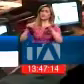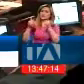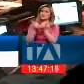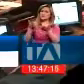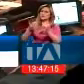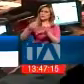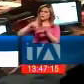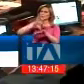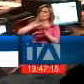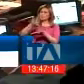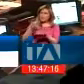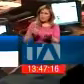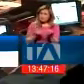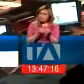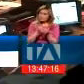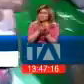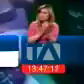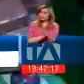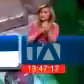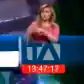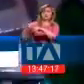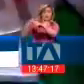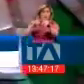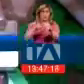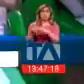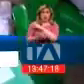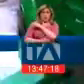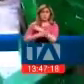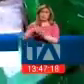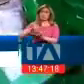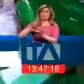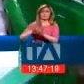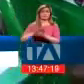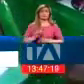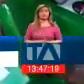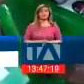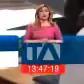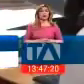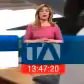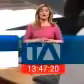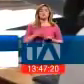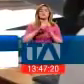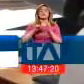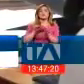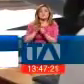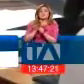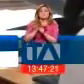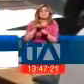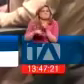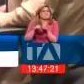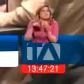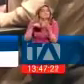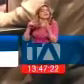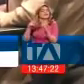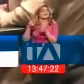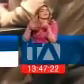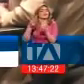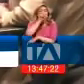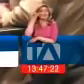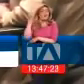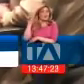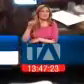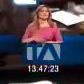impulsar este proyecto que ha funcionado en otros países, afectando incluso las finanzas del narcotráfico. Por lo pronto, el proyecto de ley de extinción de